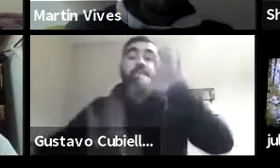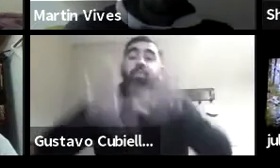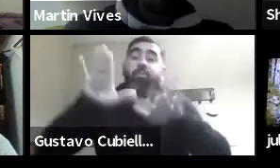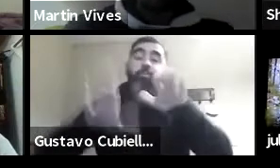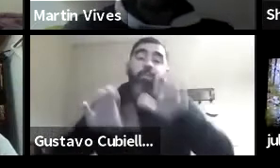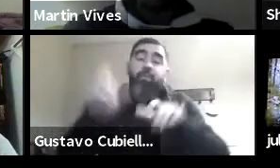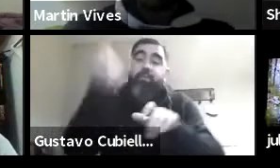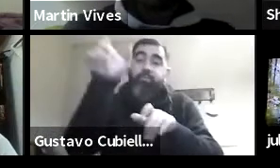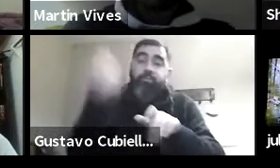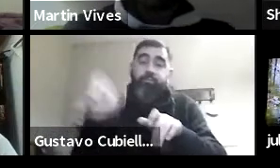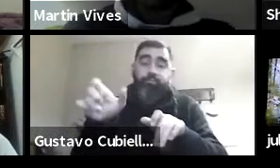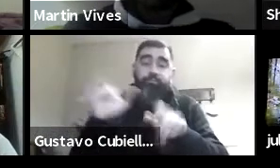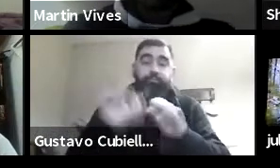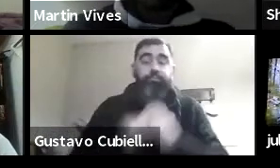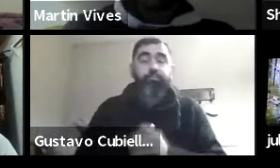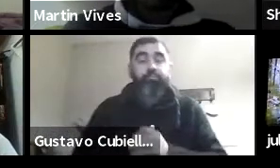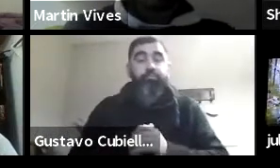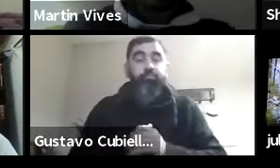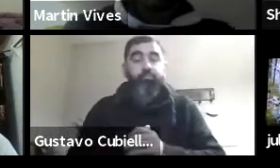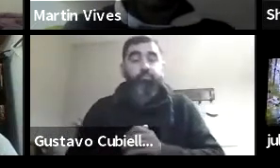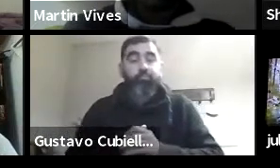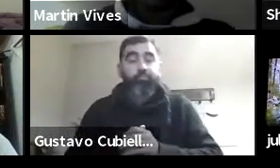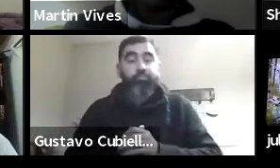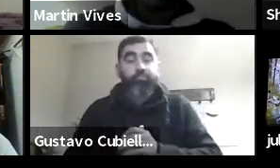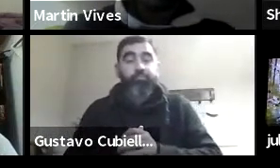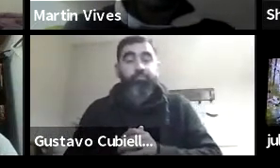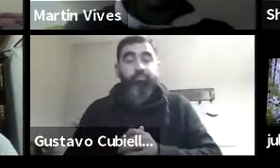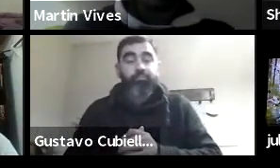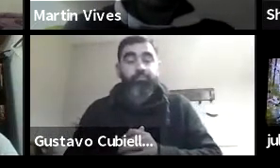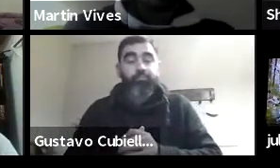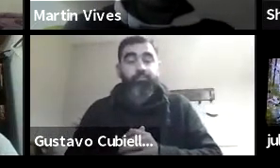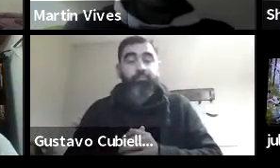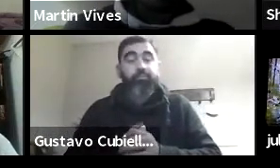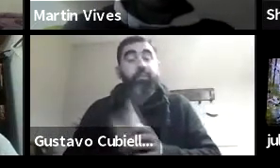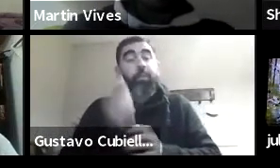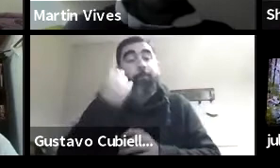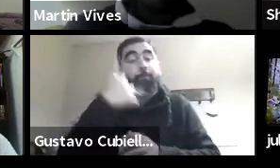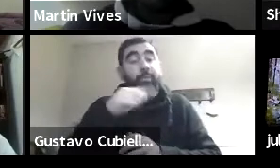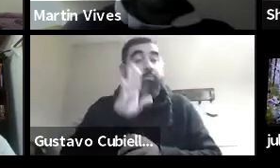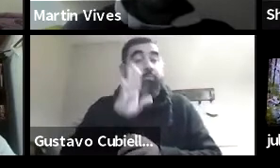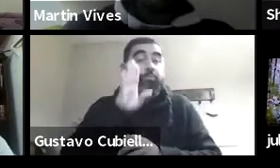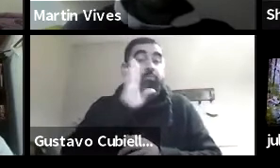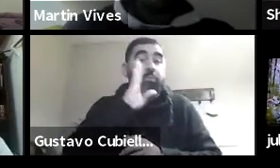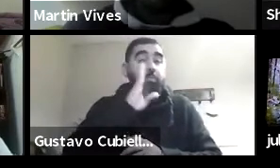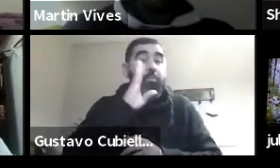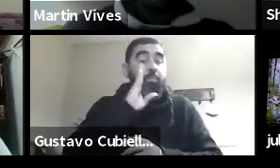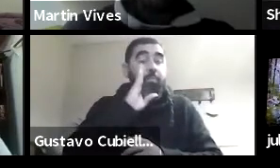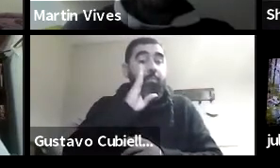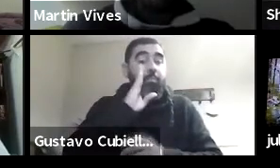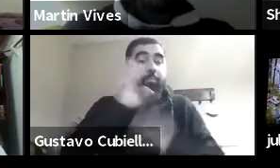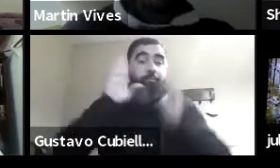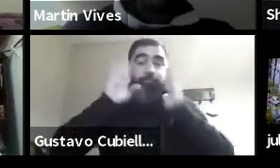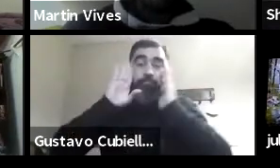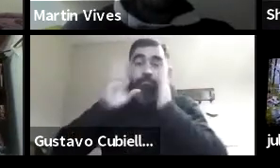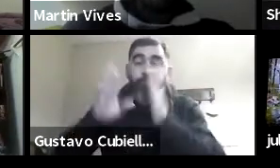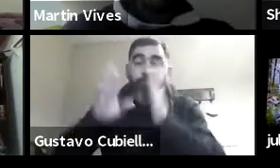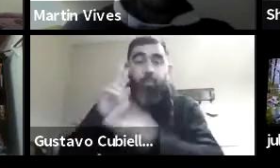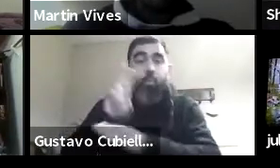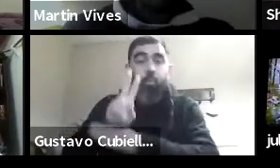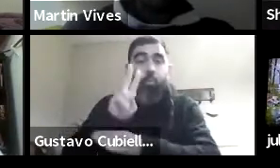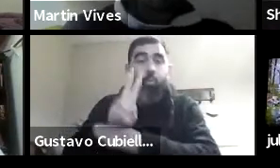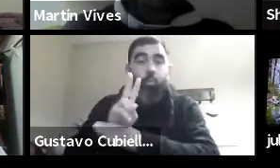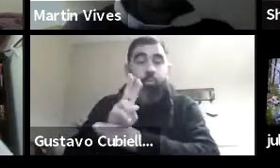Morgan, Keffen en 1990. Bueno, ahí está la... Pero la madre es la que en mayor medida se aboca a los cuidados y a la tarea